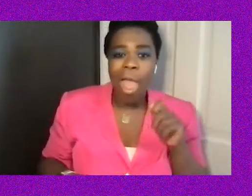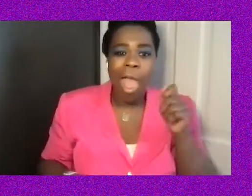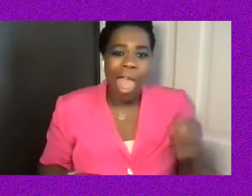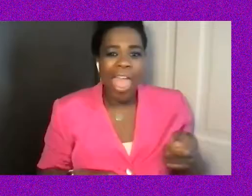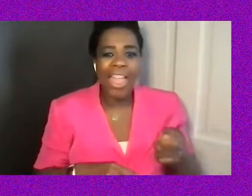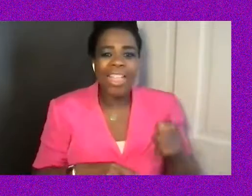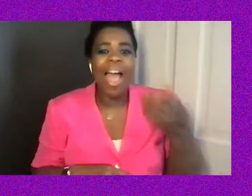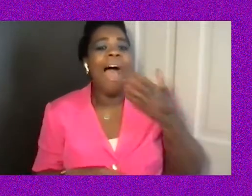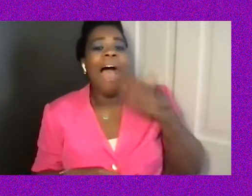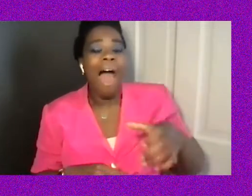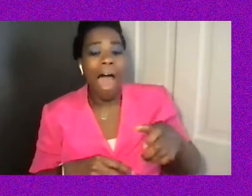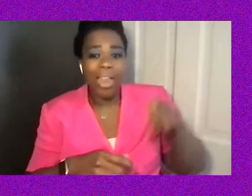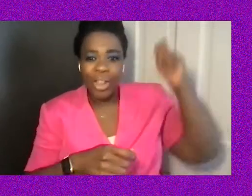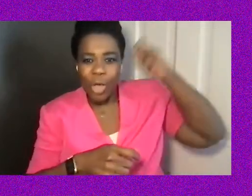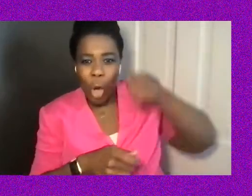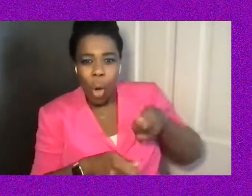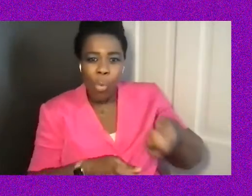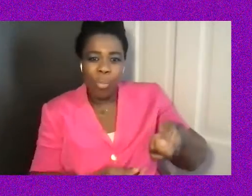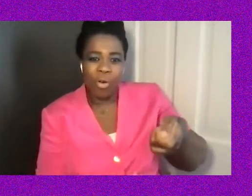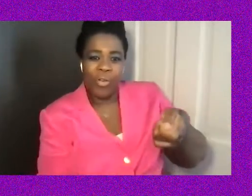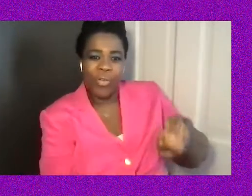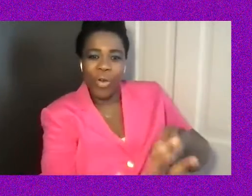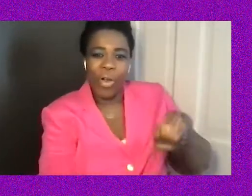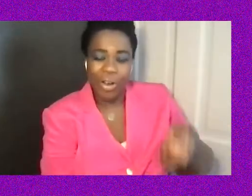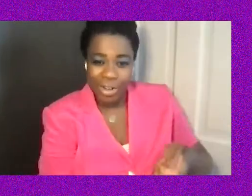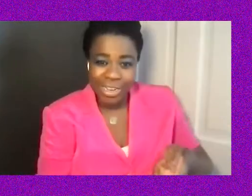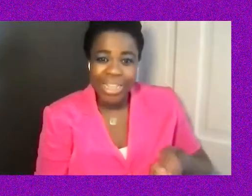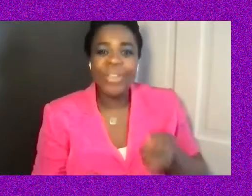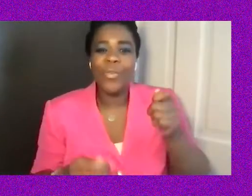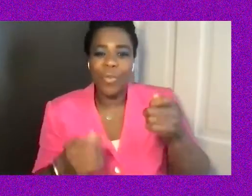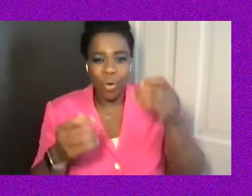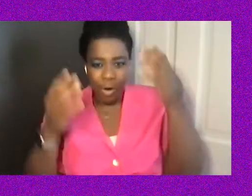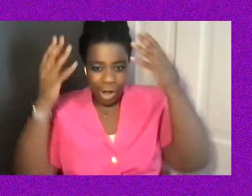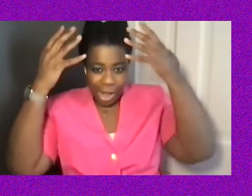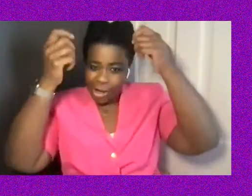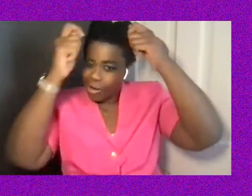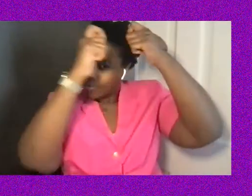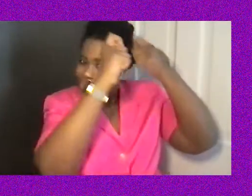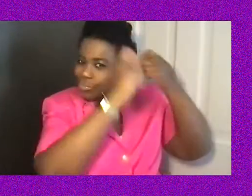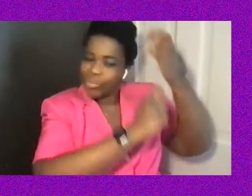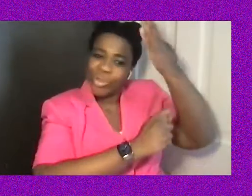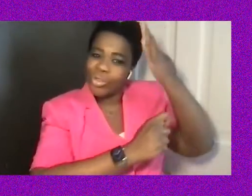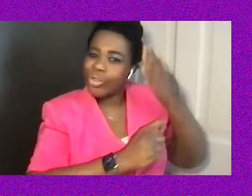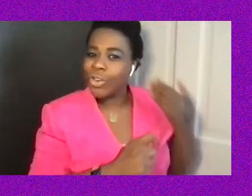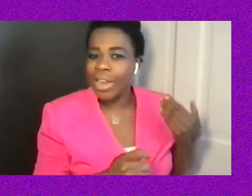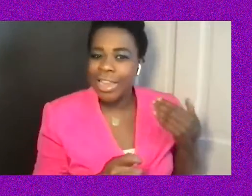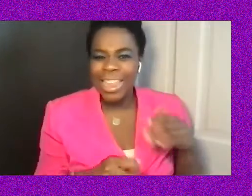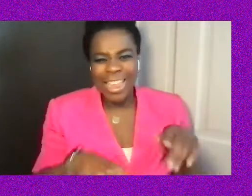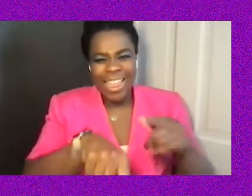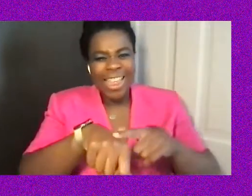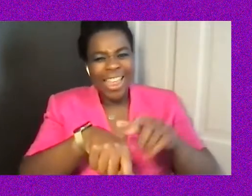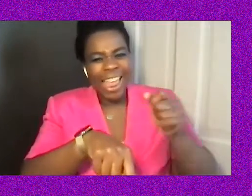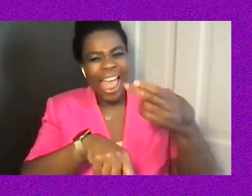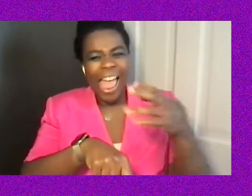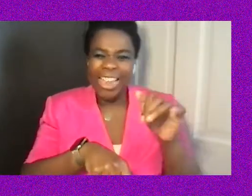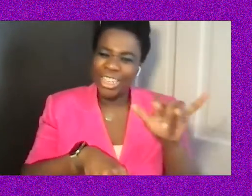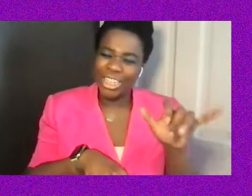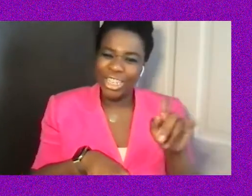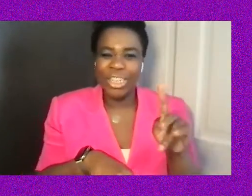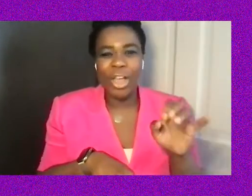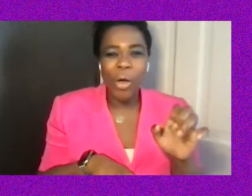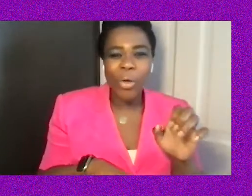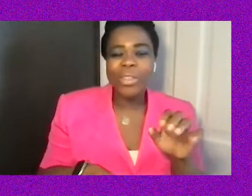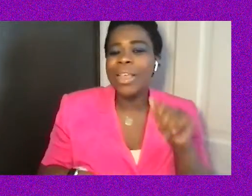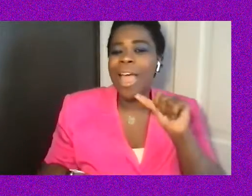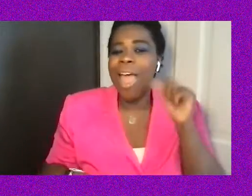camisa y las paletas, y sabiendo cuánto tiempo dejar el peine caliente sin